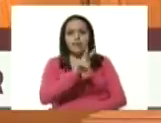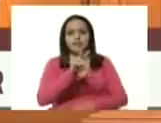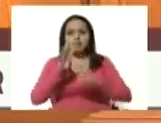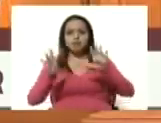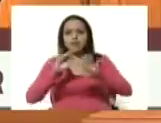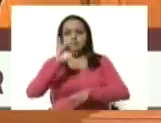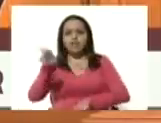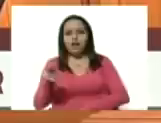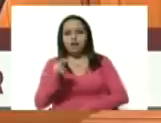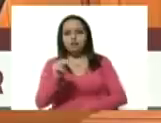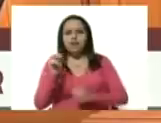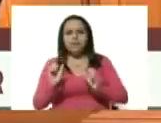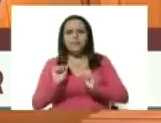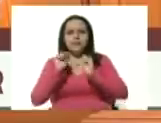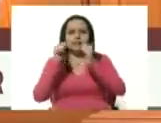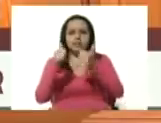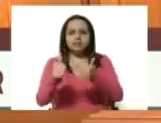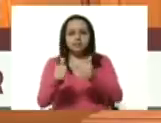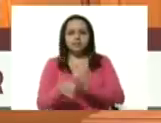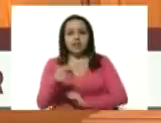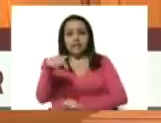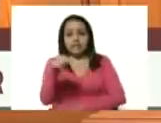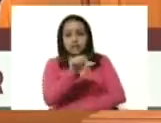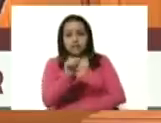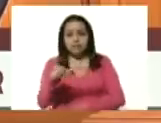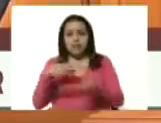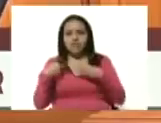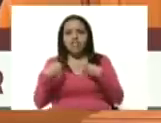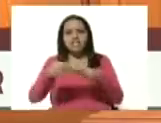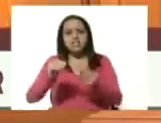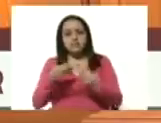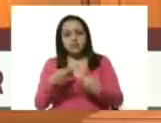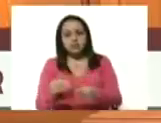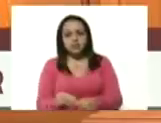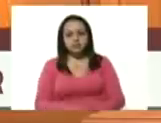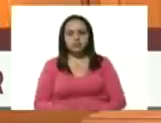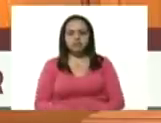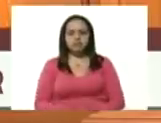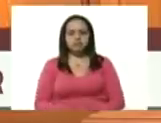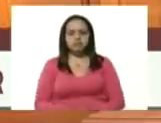junio, empezando esta semana de flexibilización.